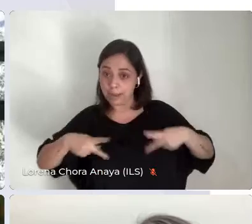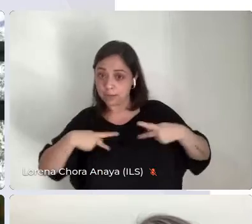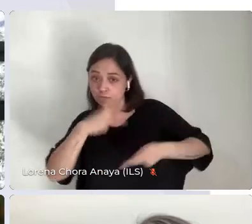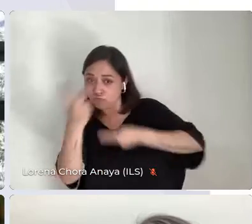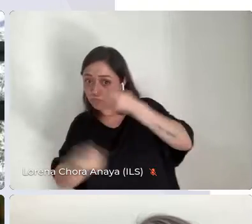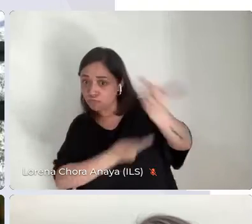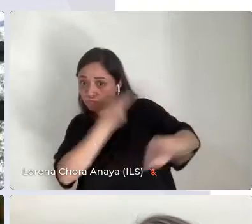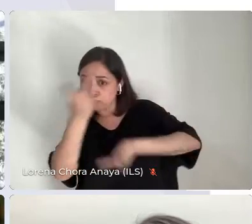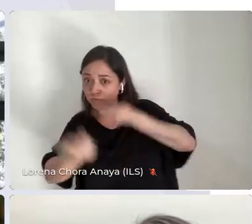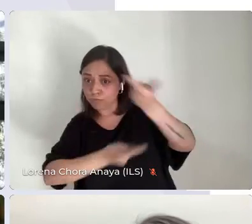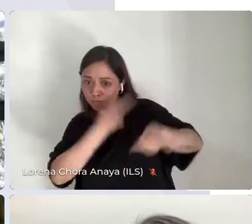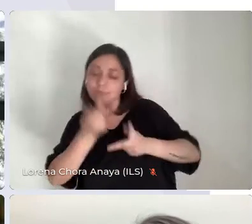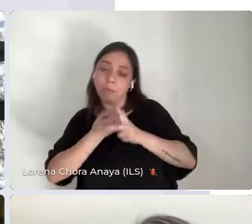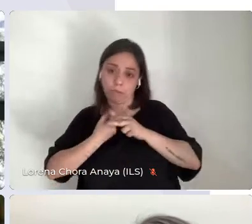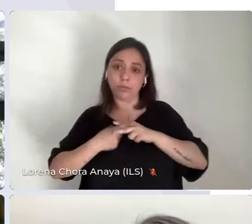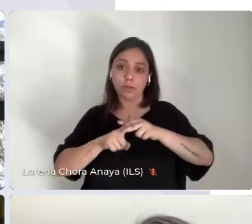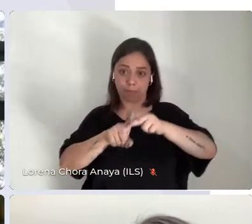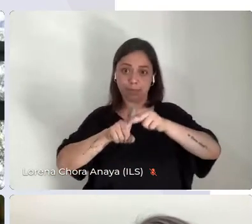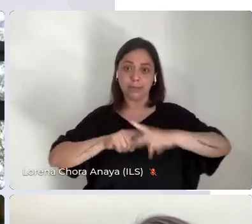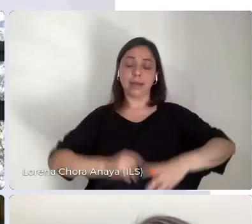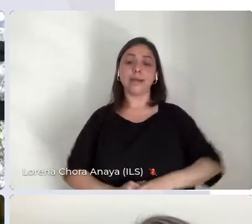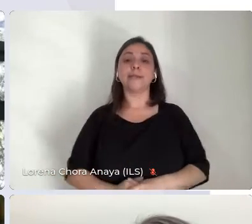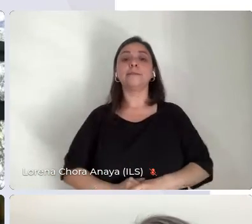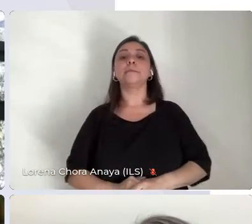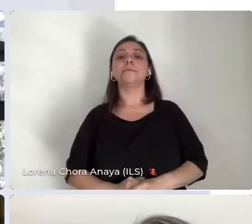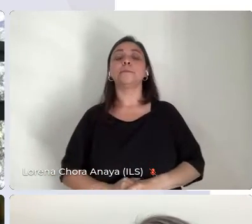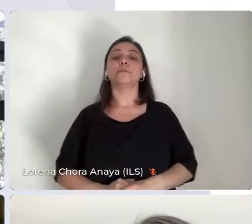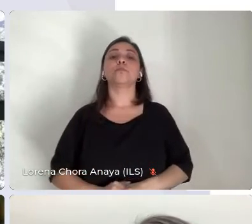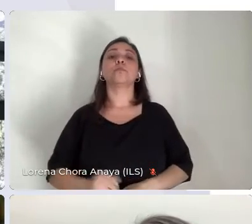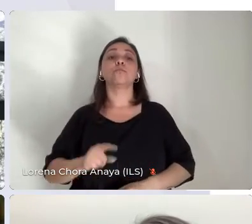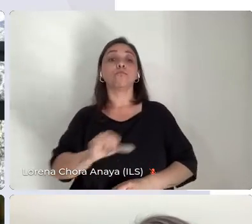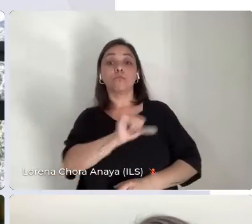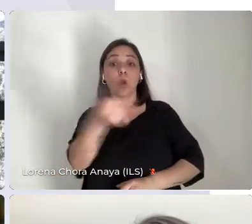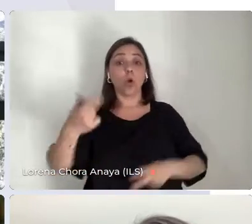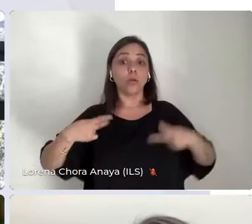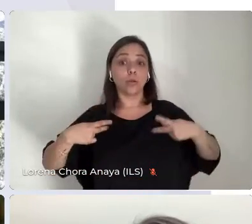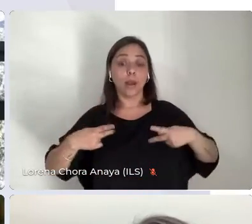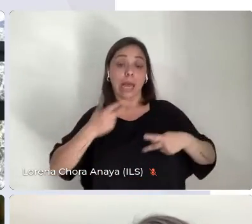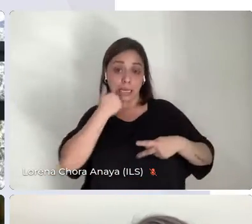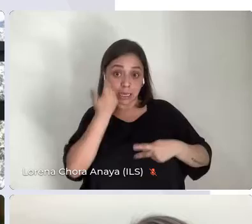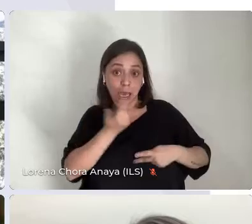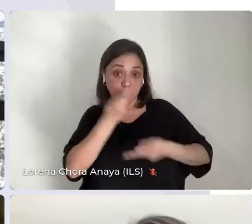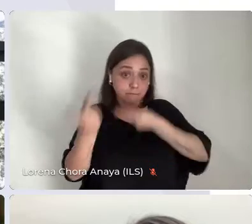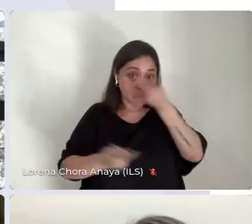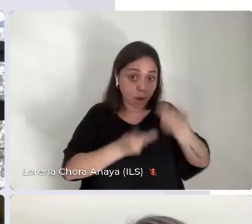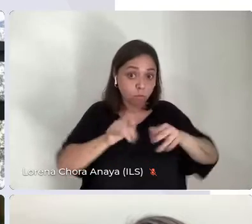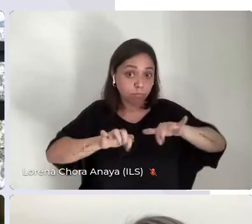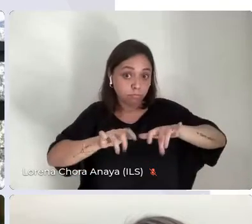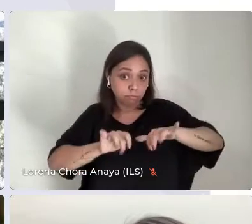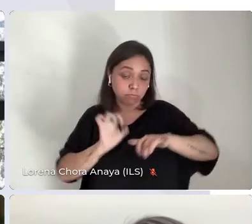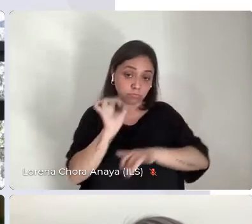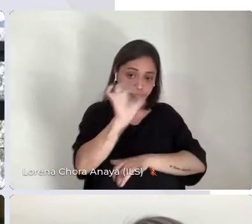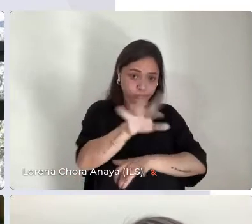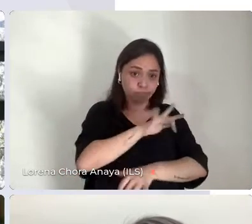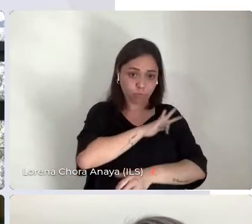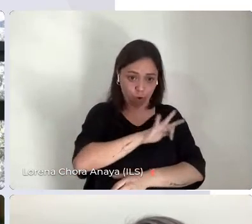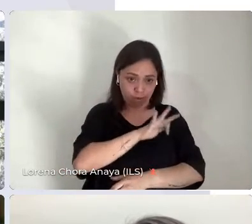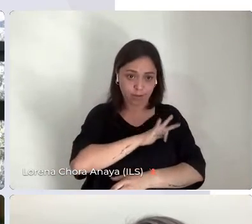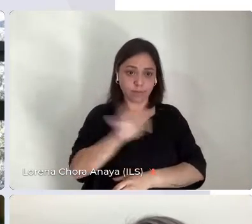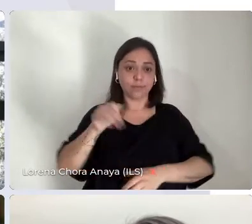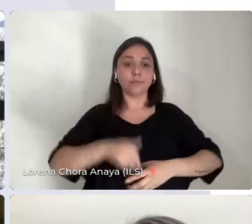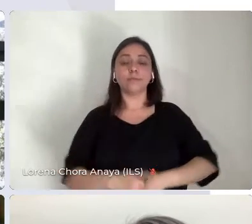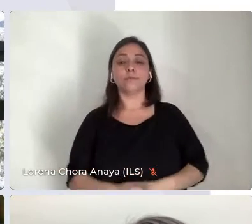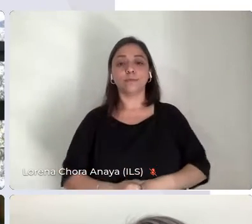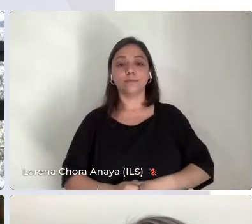sección. Si quieren escribir alguna otra, pues están a tiempo. Vamos a empezar por Carla Mena, que este